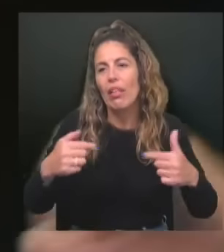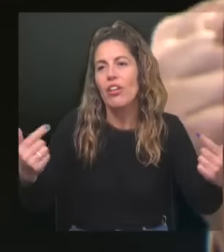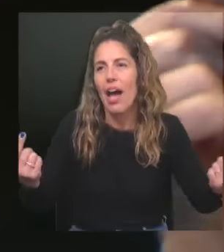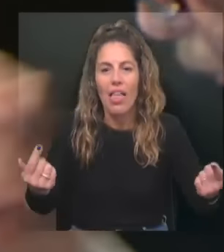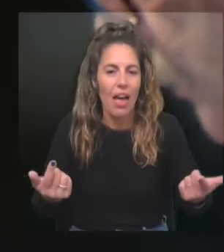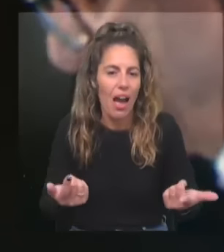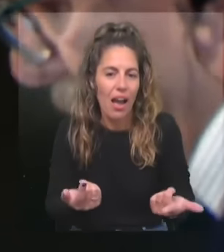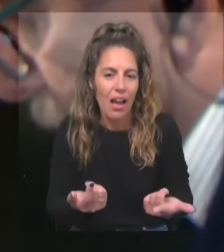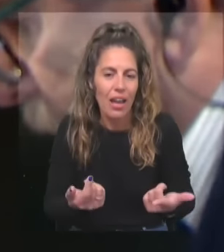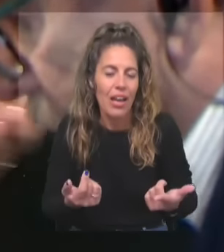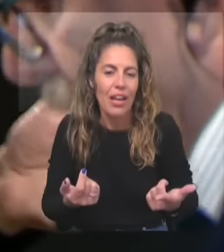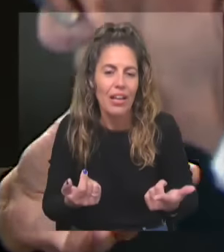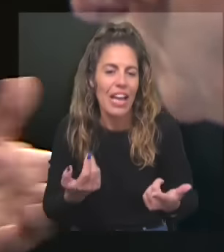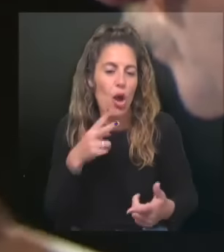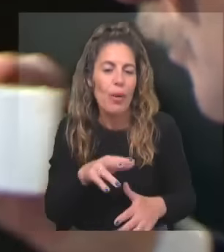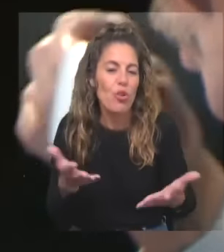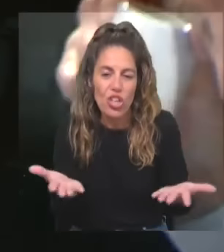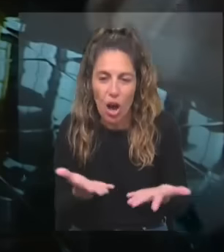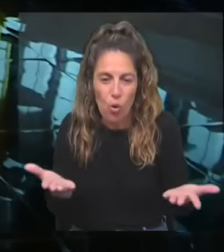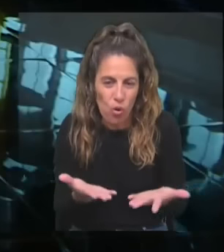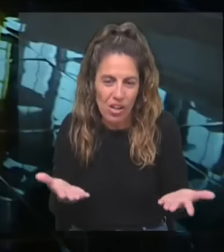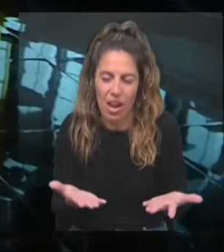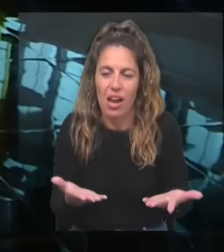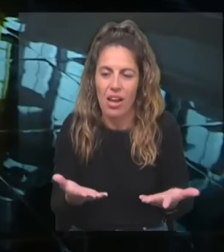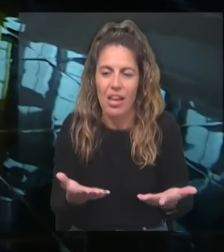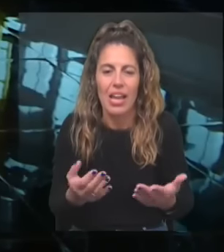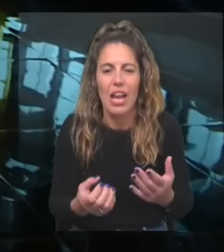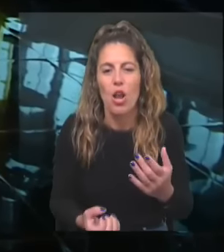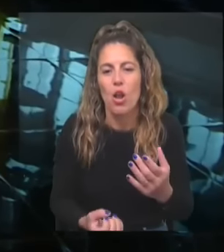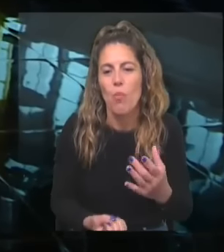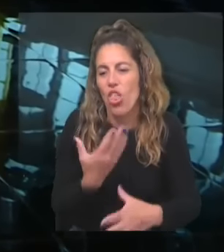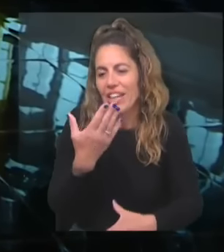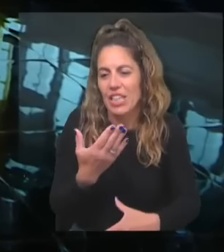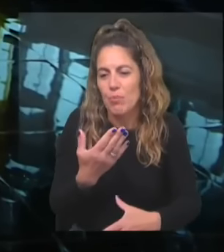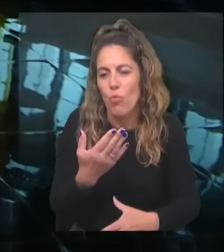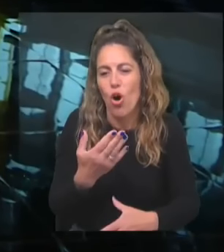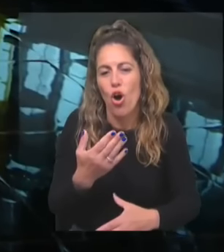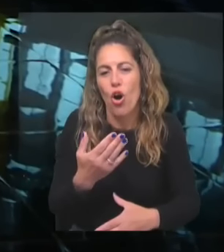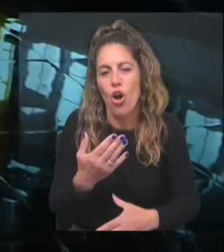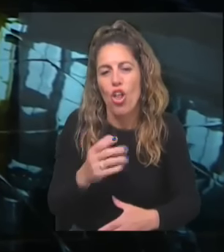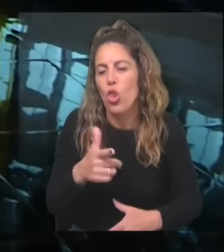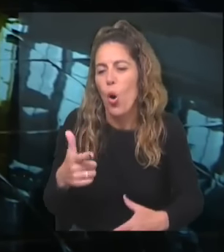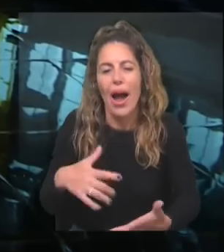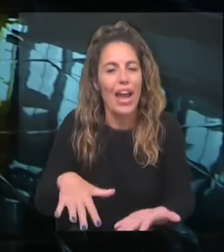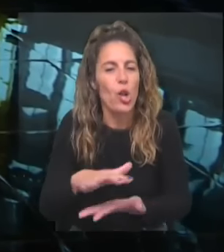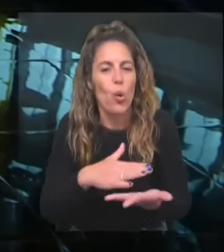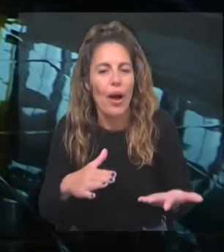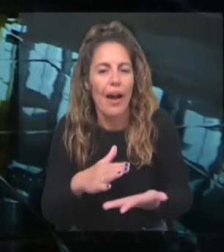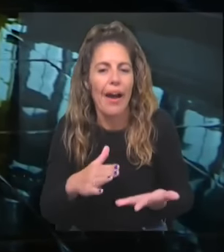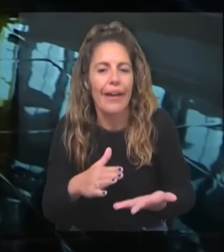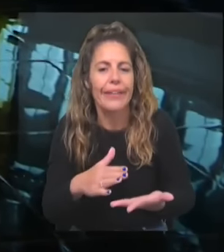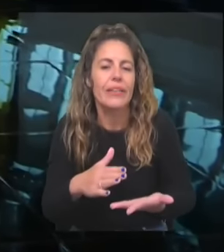del que, bueno, lo vemos ahora, ¿no? El posmodernismo, donde de alguna manera no hay lugar para la utopía,